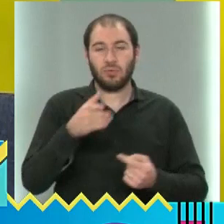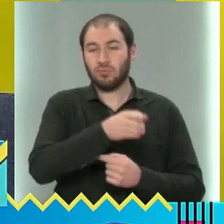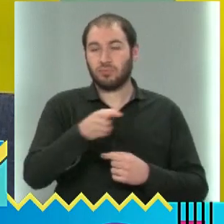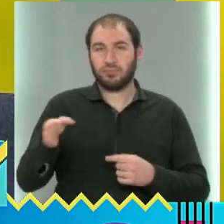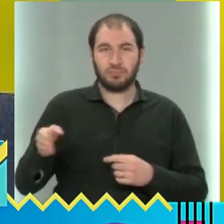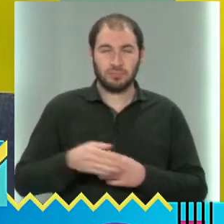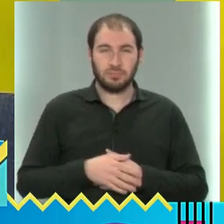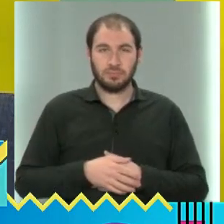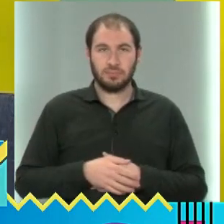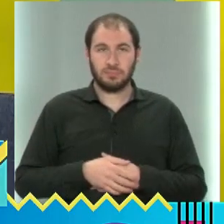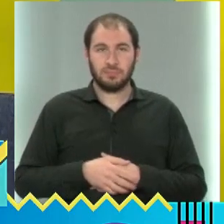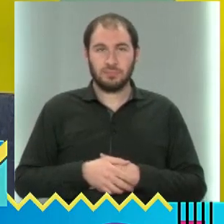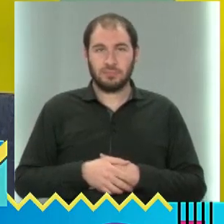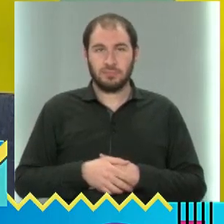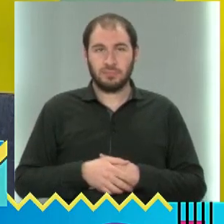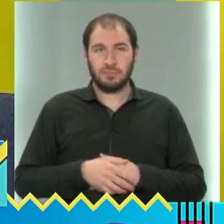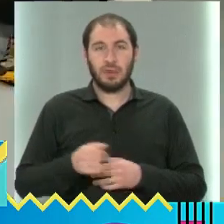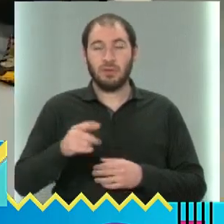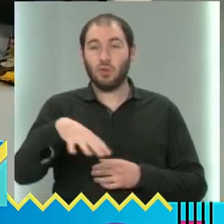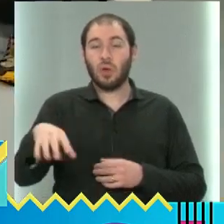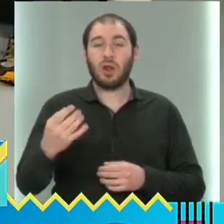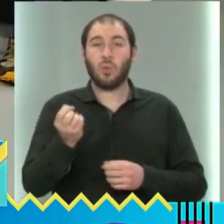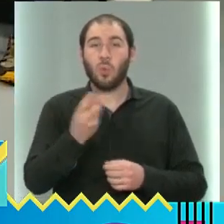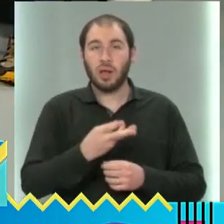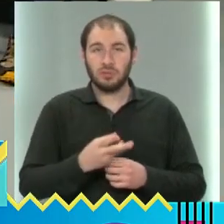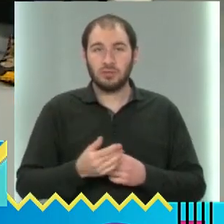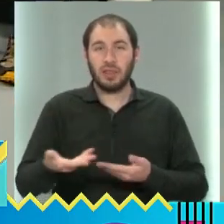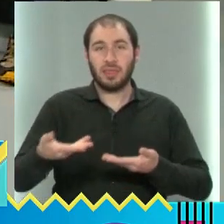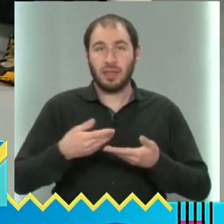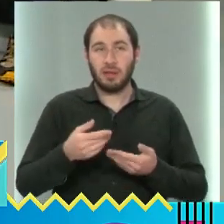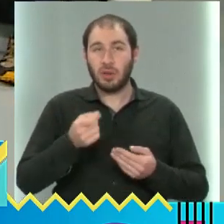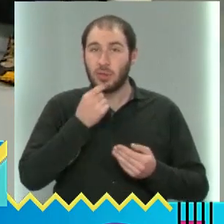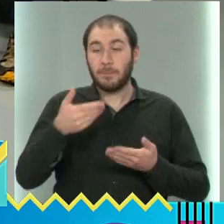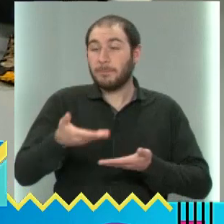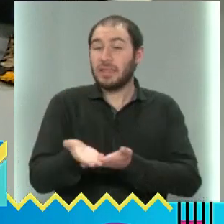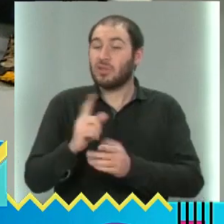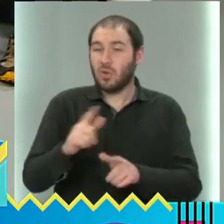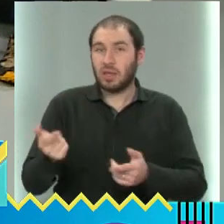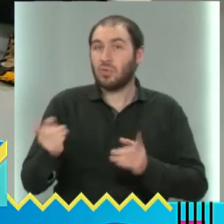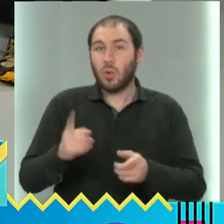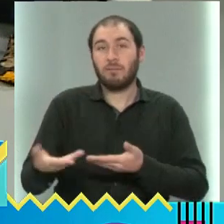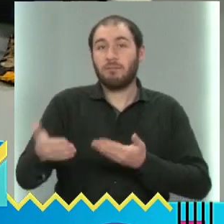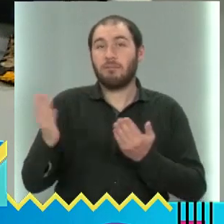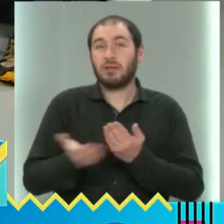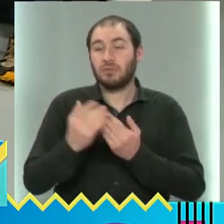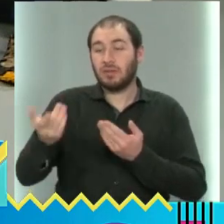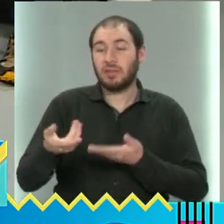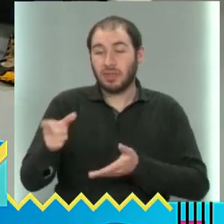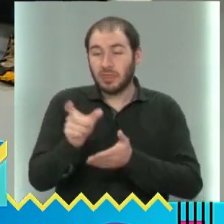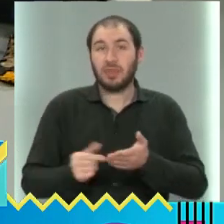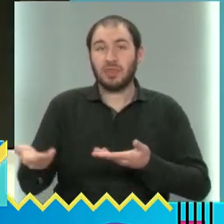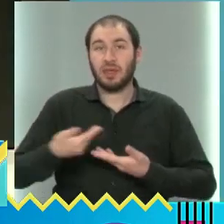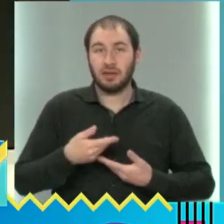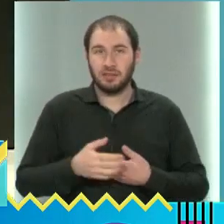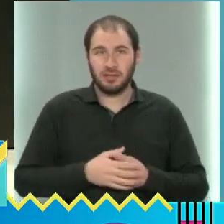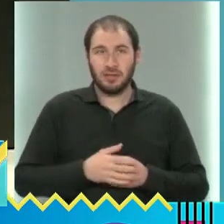lugar y en cuántos lugares recibe sin pedirlo la factura o el ticket. Su ticket, Bien. claro. El